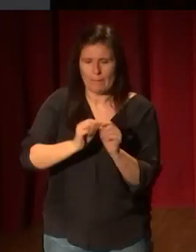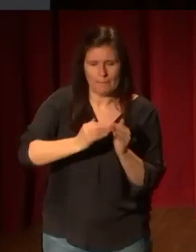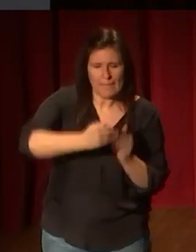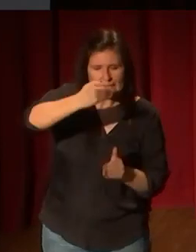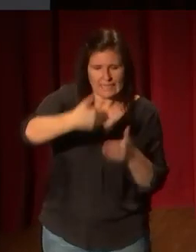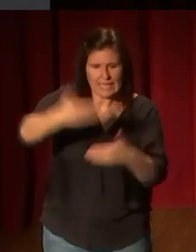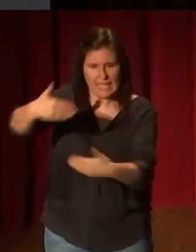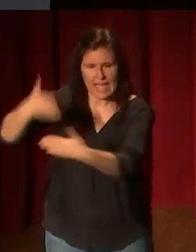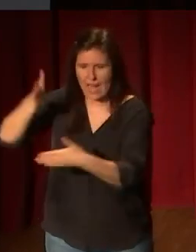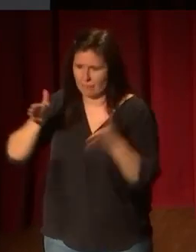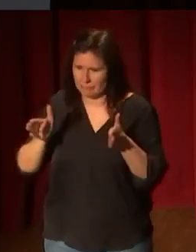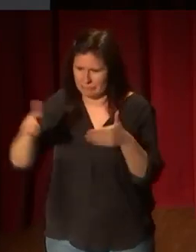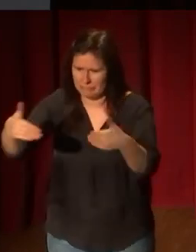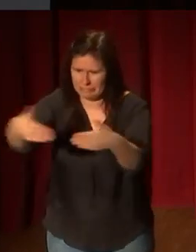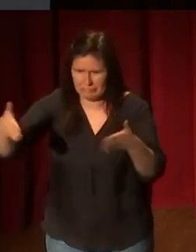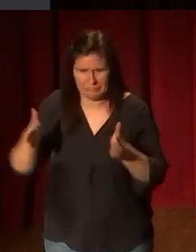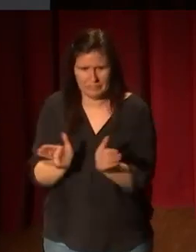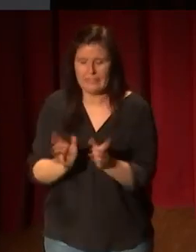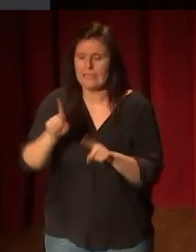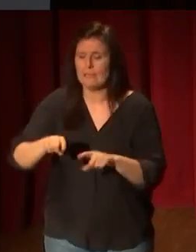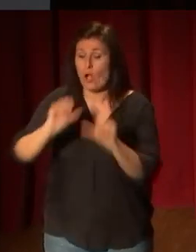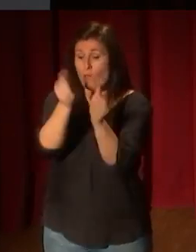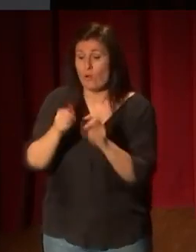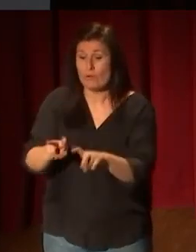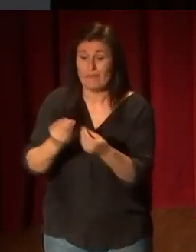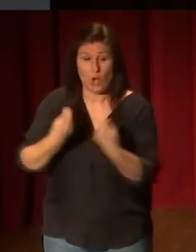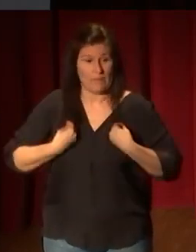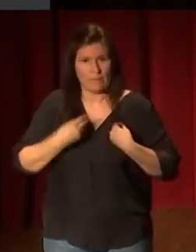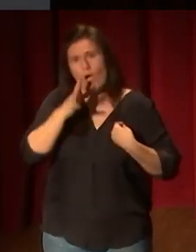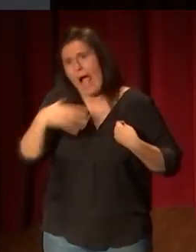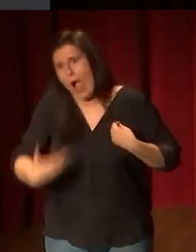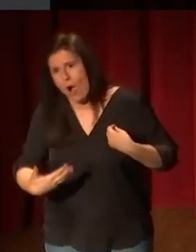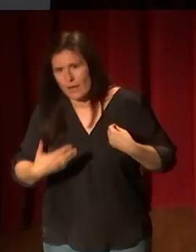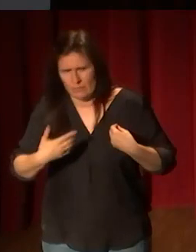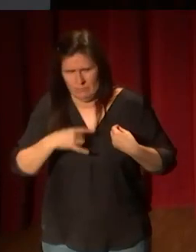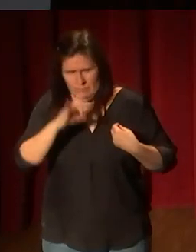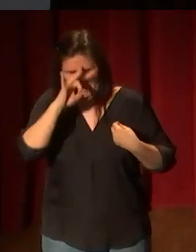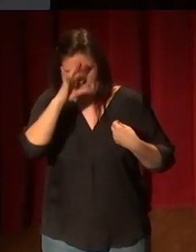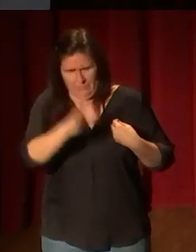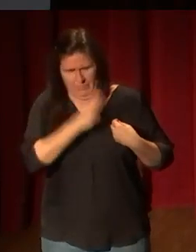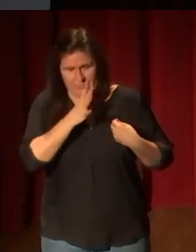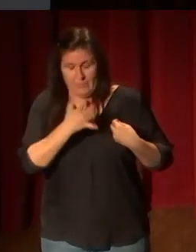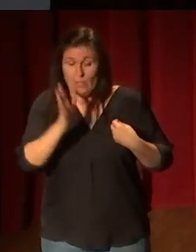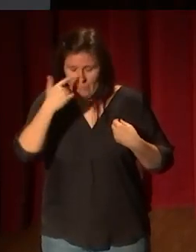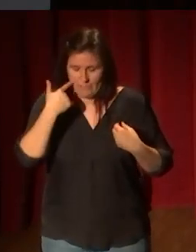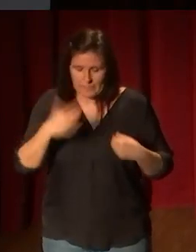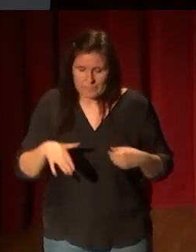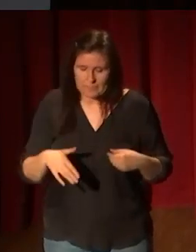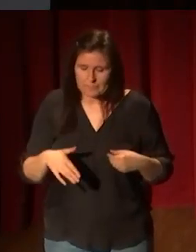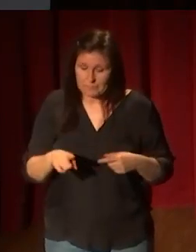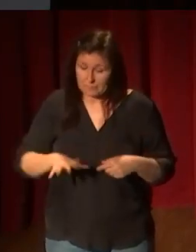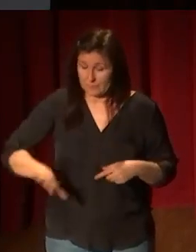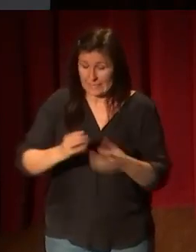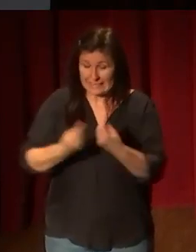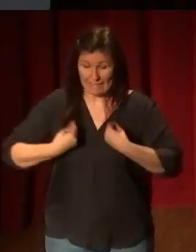hablar de una nueva forma de convivencia quiero decir ahora que esos nosotros casi no se espanta pero de pronto esa